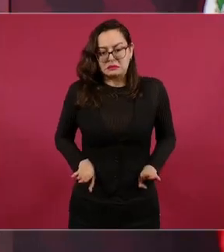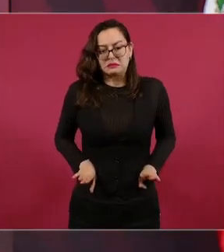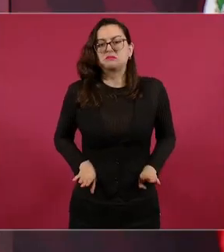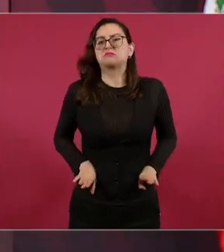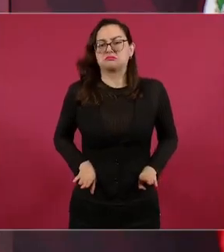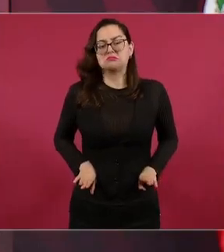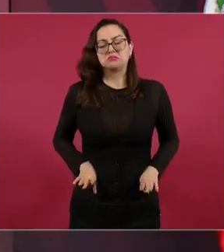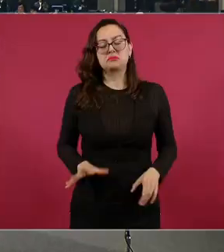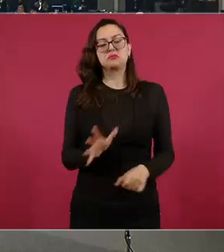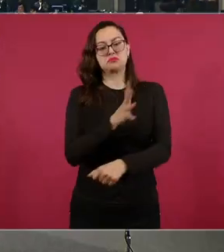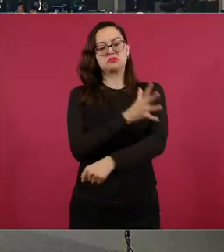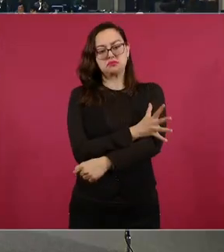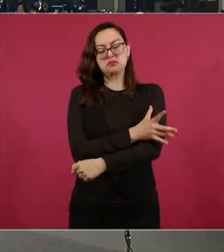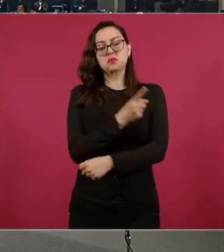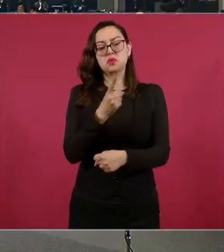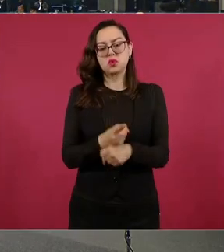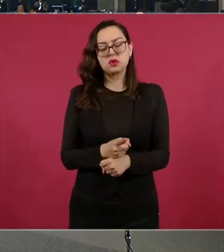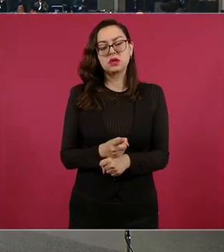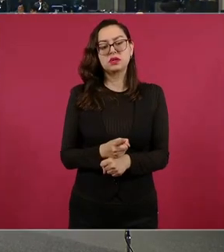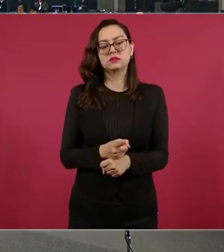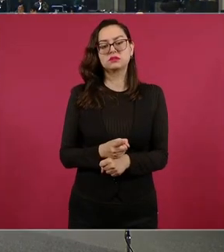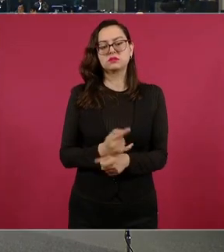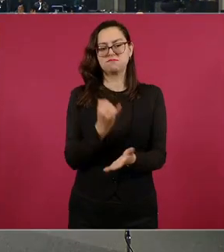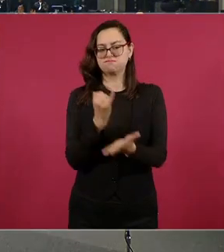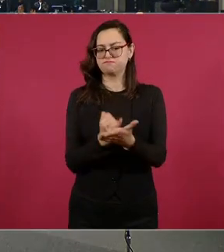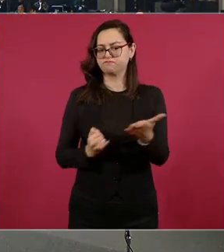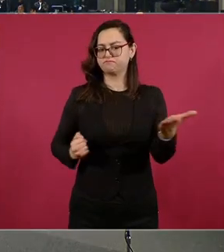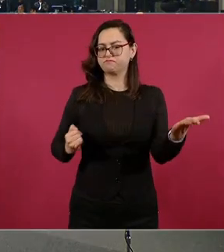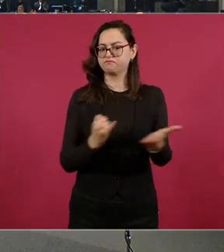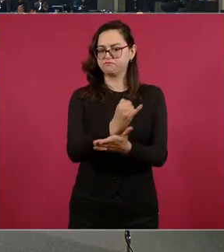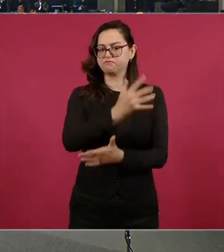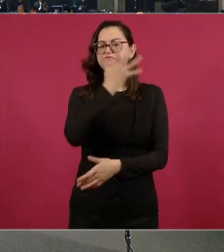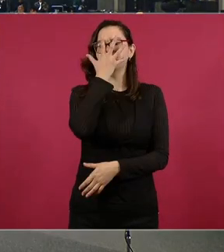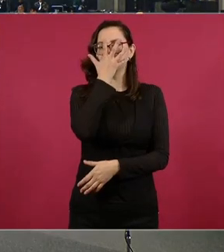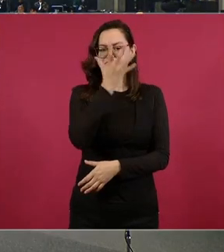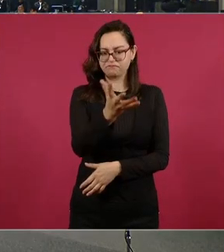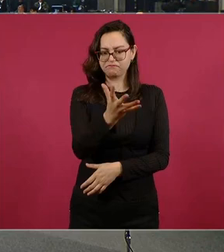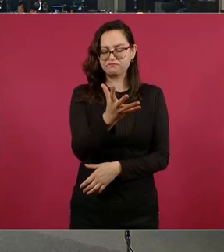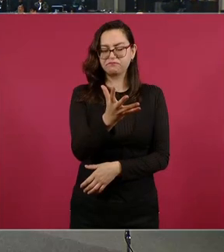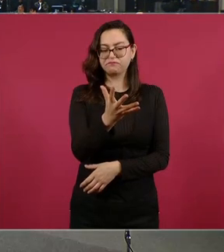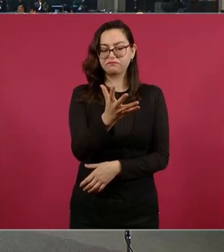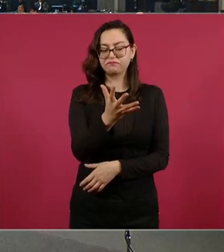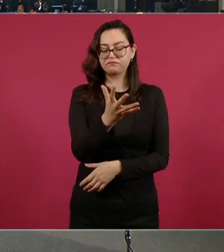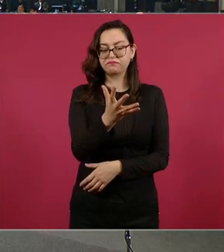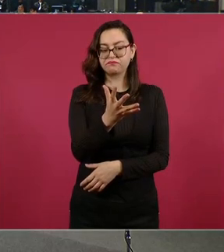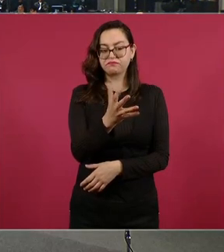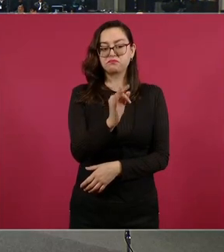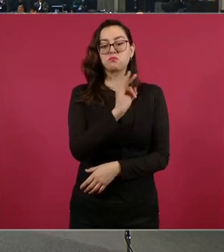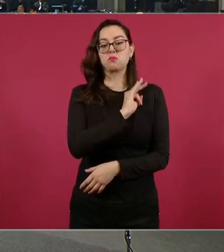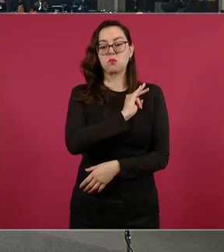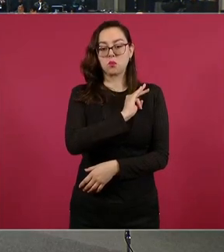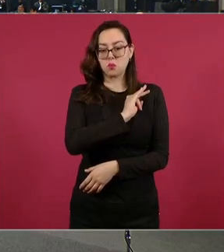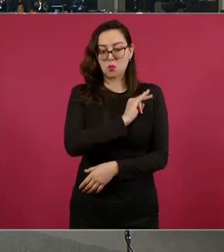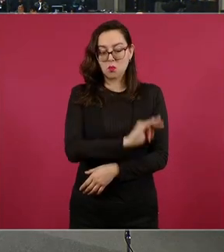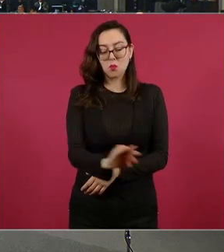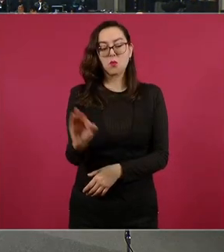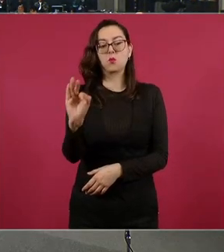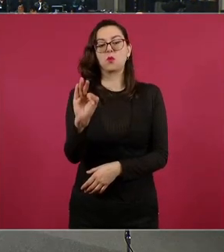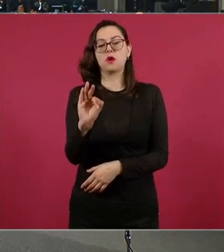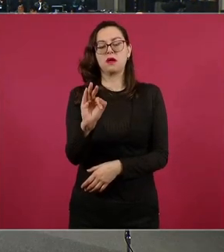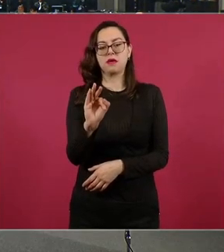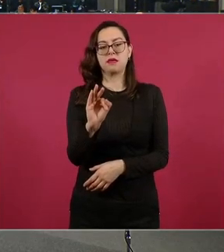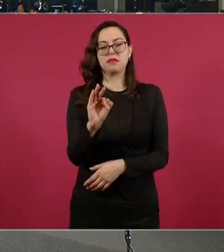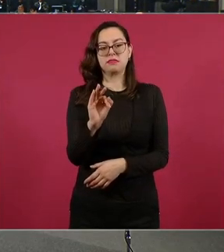honesto y de firmes convicciones democráticas, capaz de resistir las